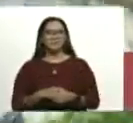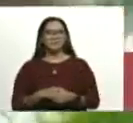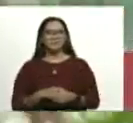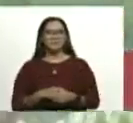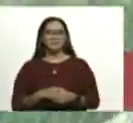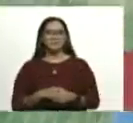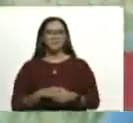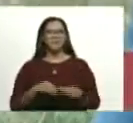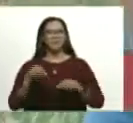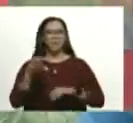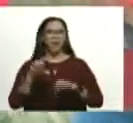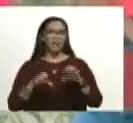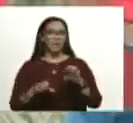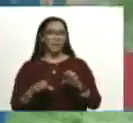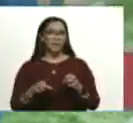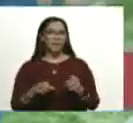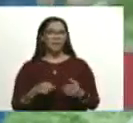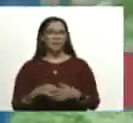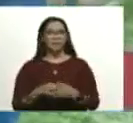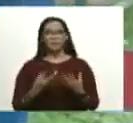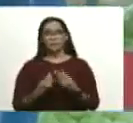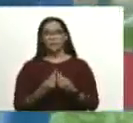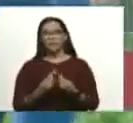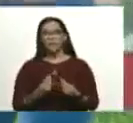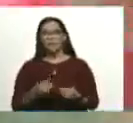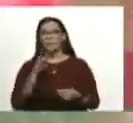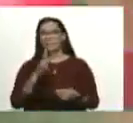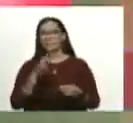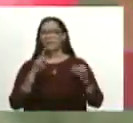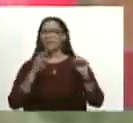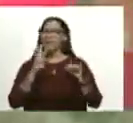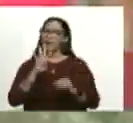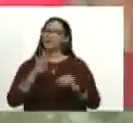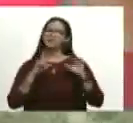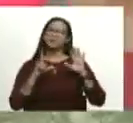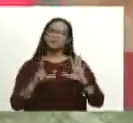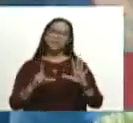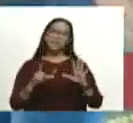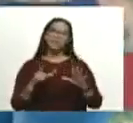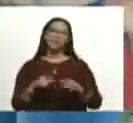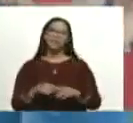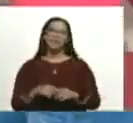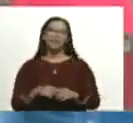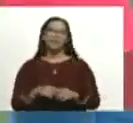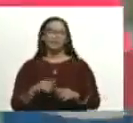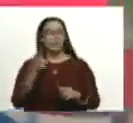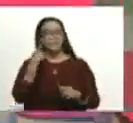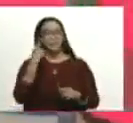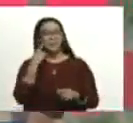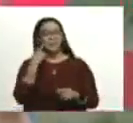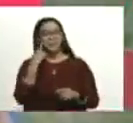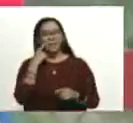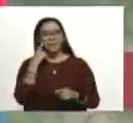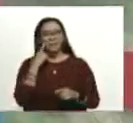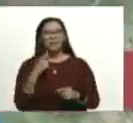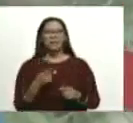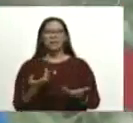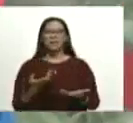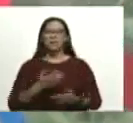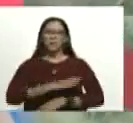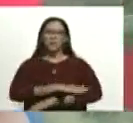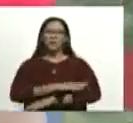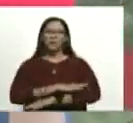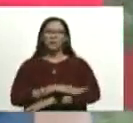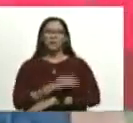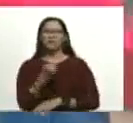los animales hay que trabajar duro con ellos, ¿ves? 24/7, está pendiente de su conducta, de